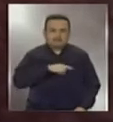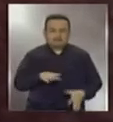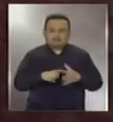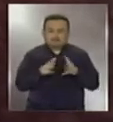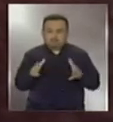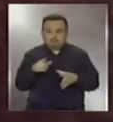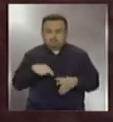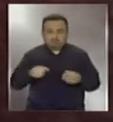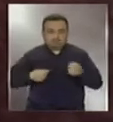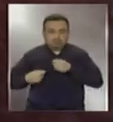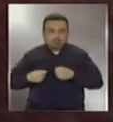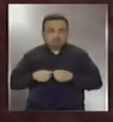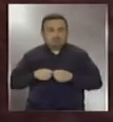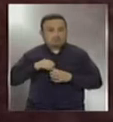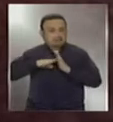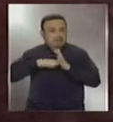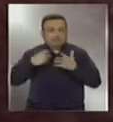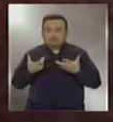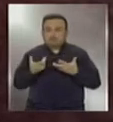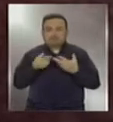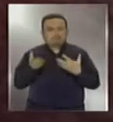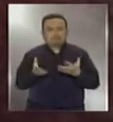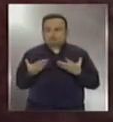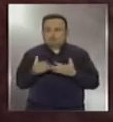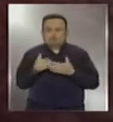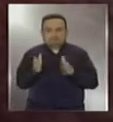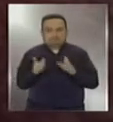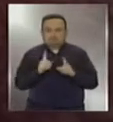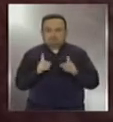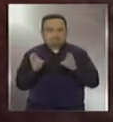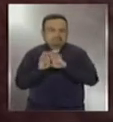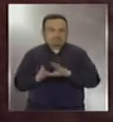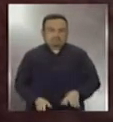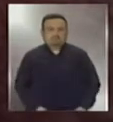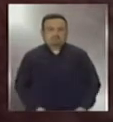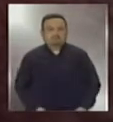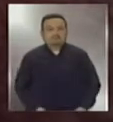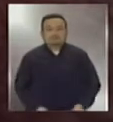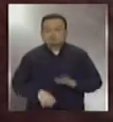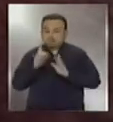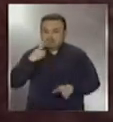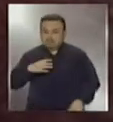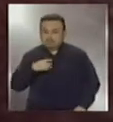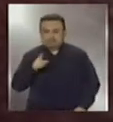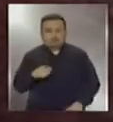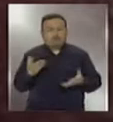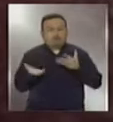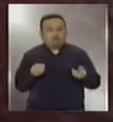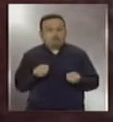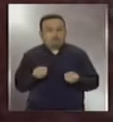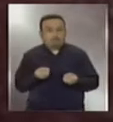parte importante del comercio minorista que hoy día simplemente no está funcionando. Ahora, el tema relevante para ellos es